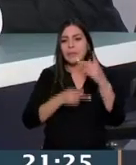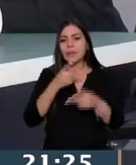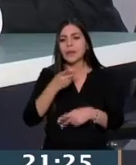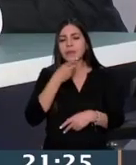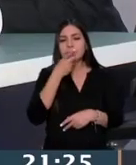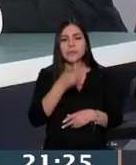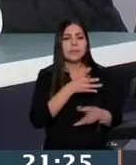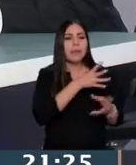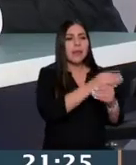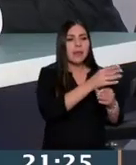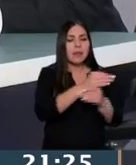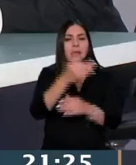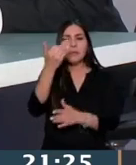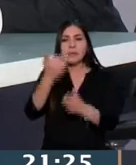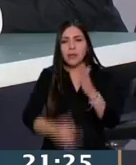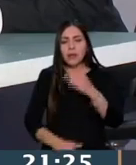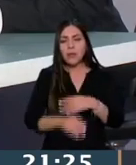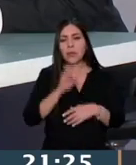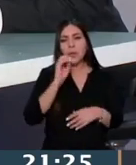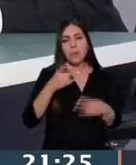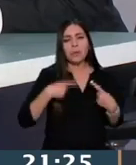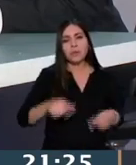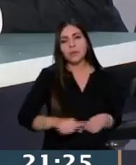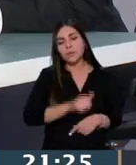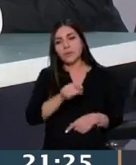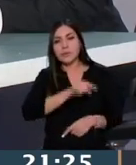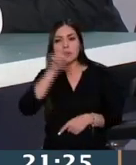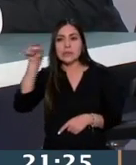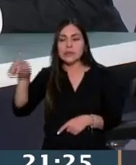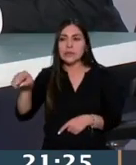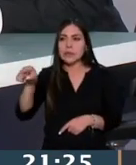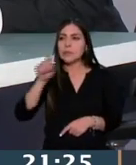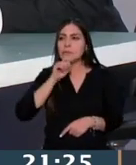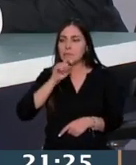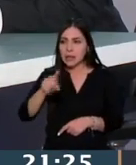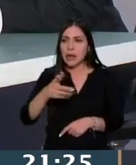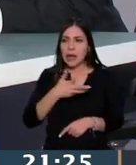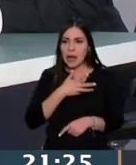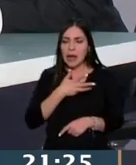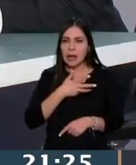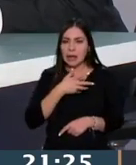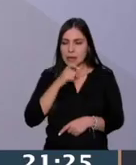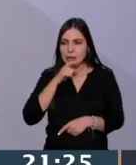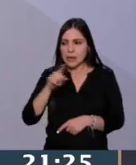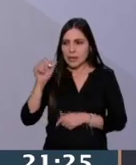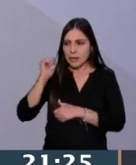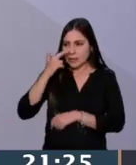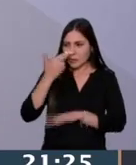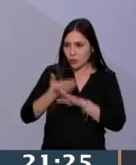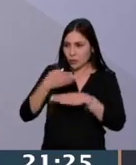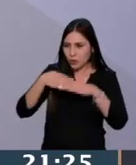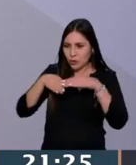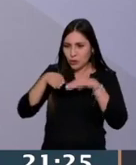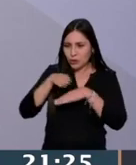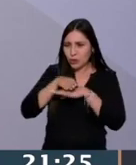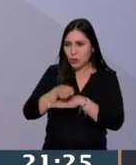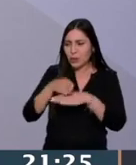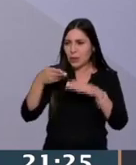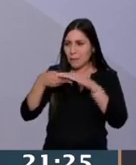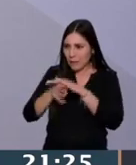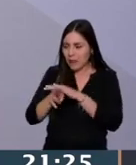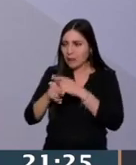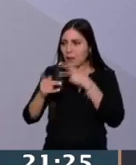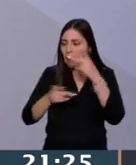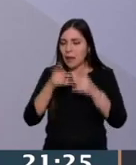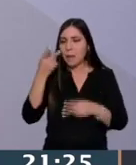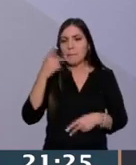voces a distintos actores que tienen que ver con el metro, pero no al gobierno capitalino o al director del metro. En este sentido,